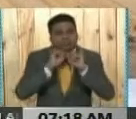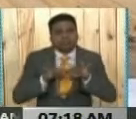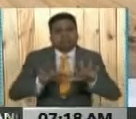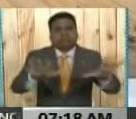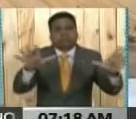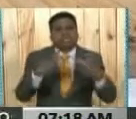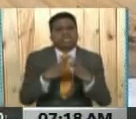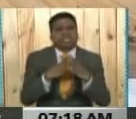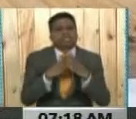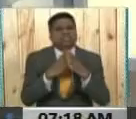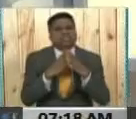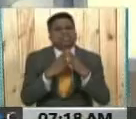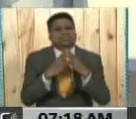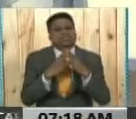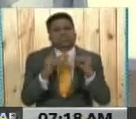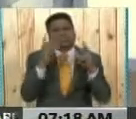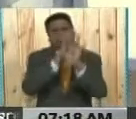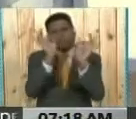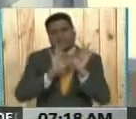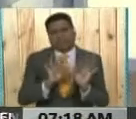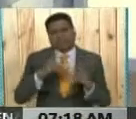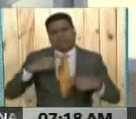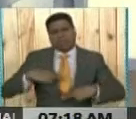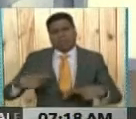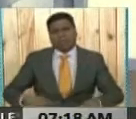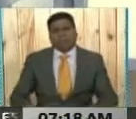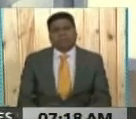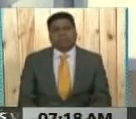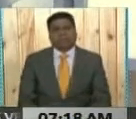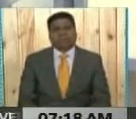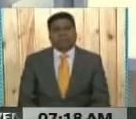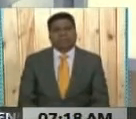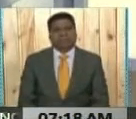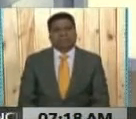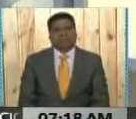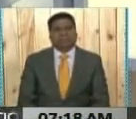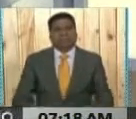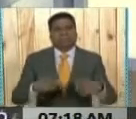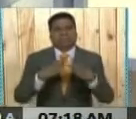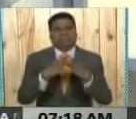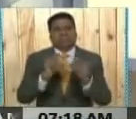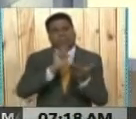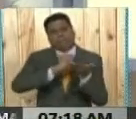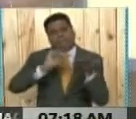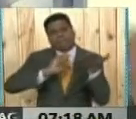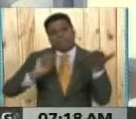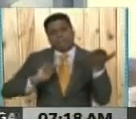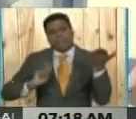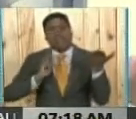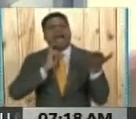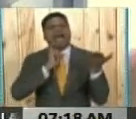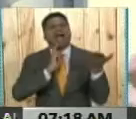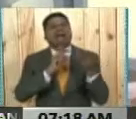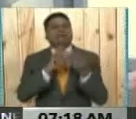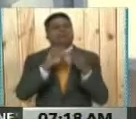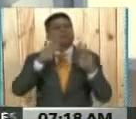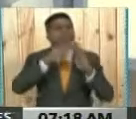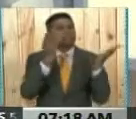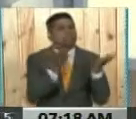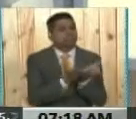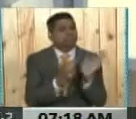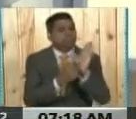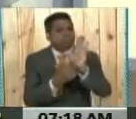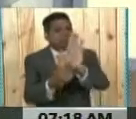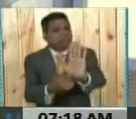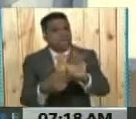la pluralidad humana y de lo que el ser humano es capaz de sistematizar del mundo y de proyectarse